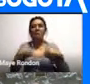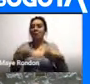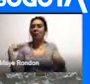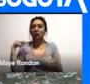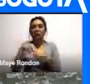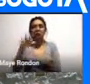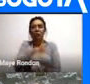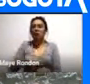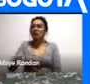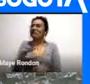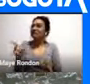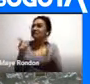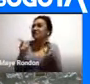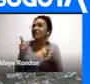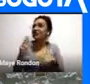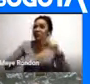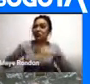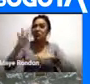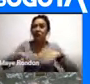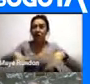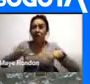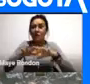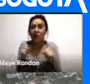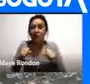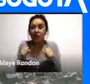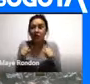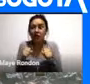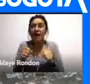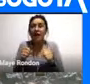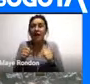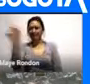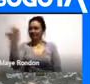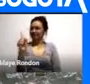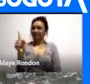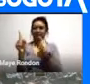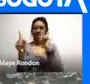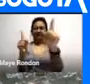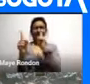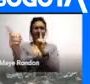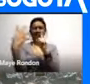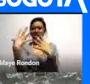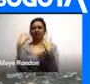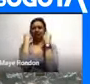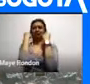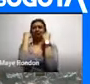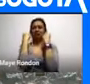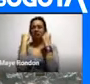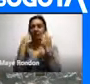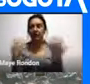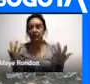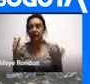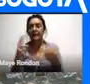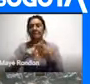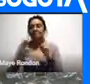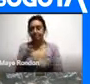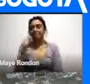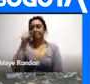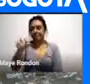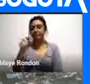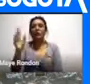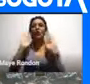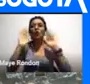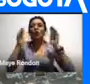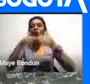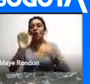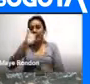habitaban Este territorio Porque además Venían unos extraños Unos invasores Que se apropiaron De el centro